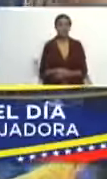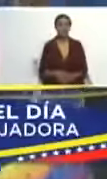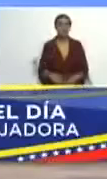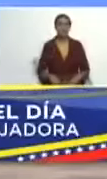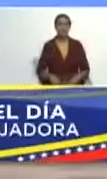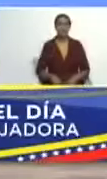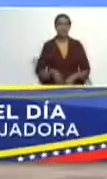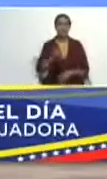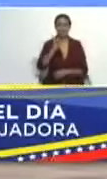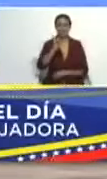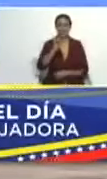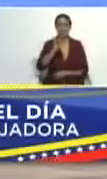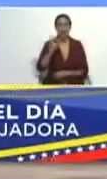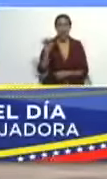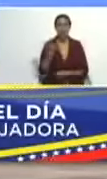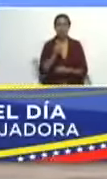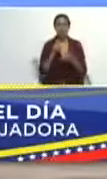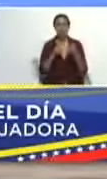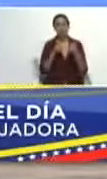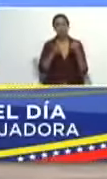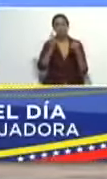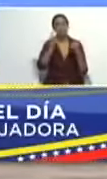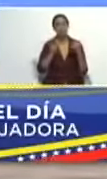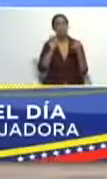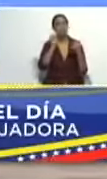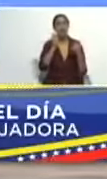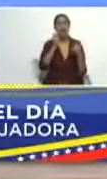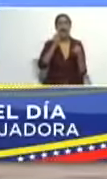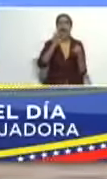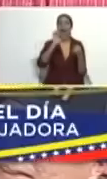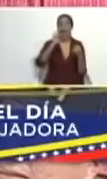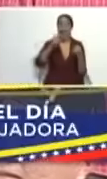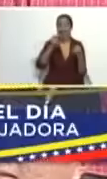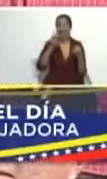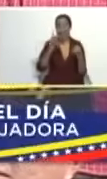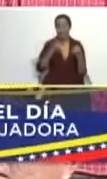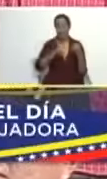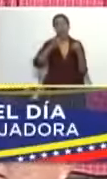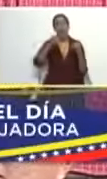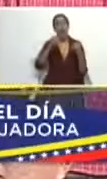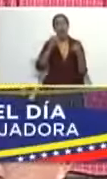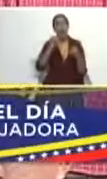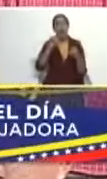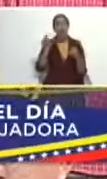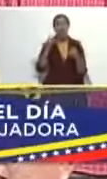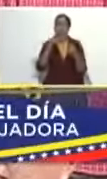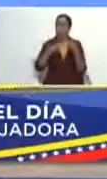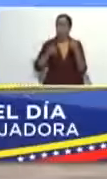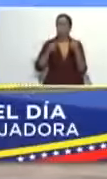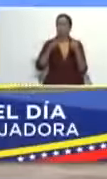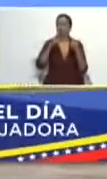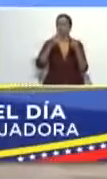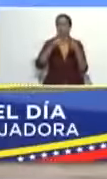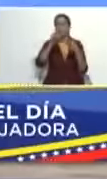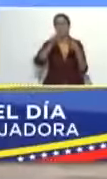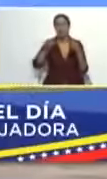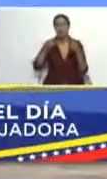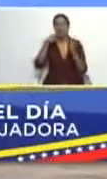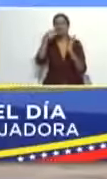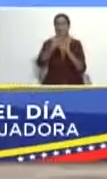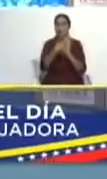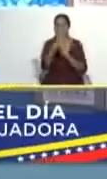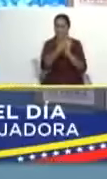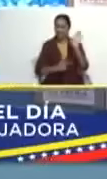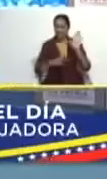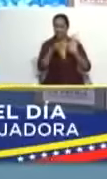Yusbeli Ramírez, Alejandra Milano, José Guerrero, Edinson Alvarado, del metro de